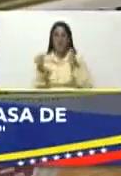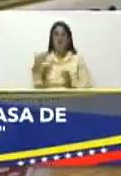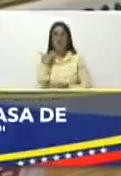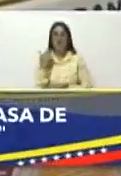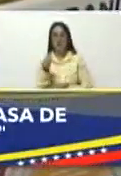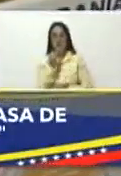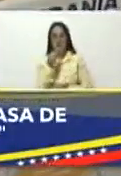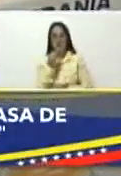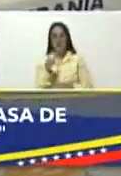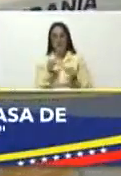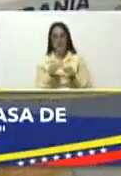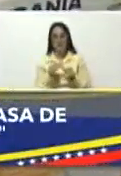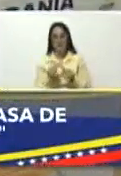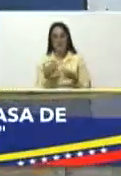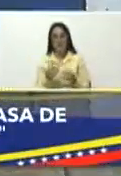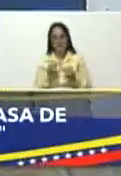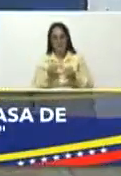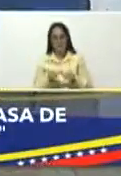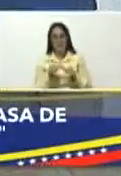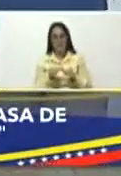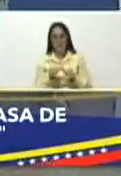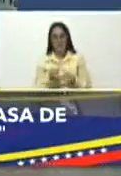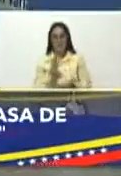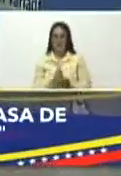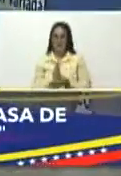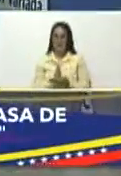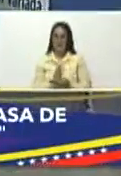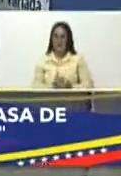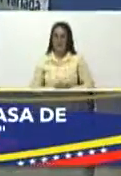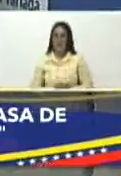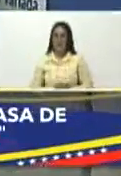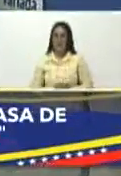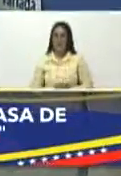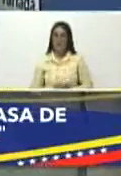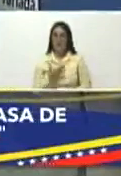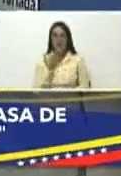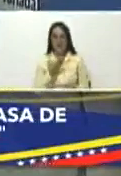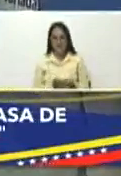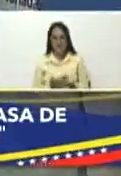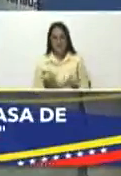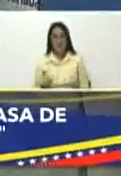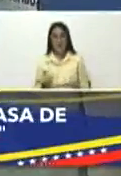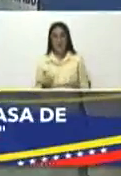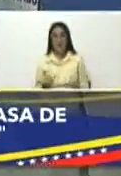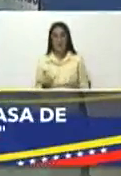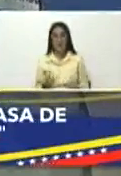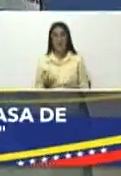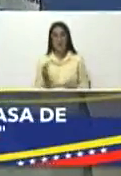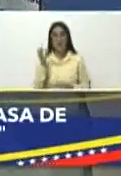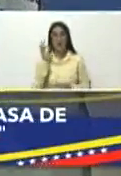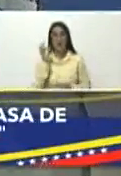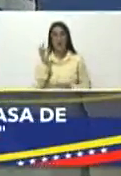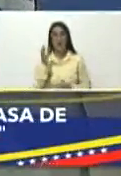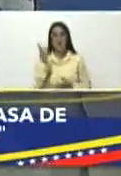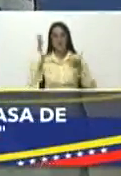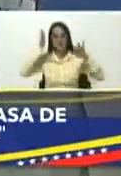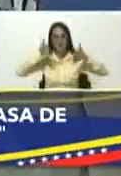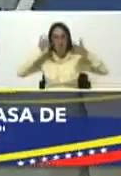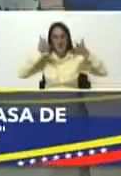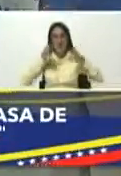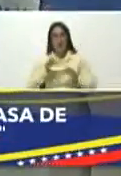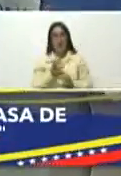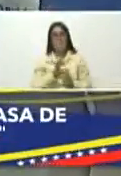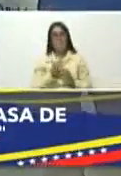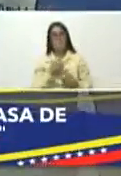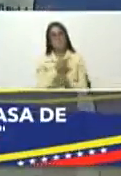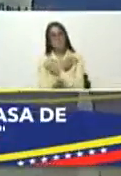se mantenga este flujo logístico permanente y constante. Gracias, Tellería. Pero aquí tenemos a nuestro consejero espiritual, el padre Numa,